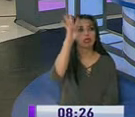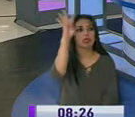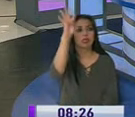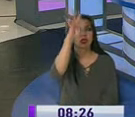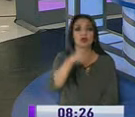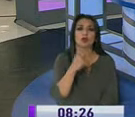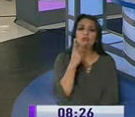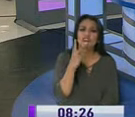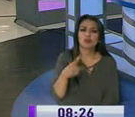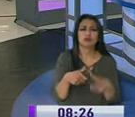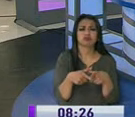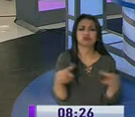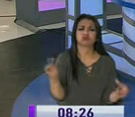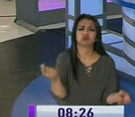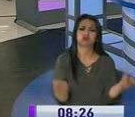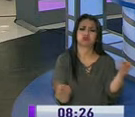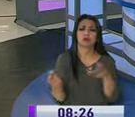Ven a.